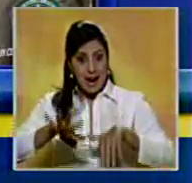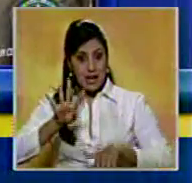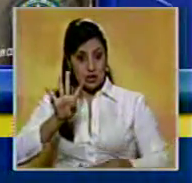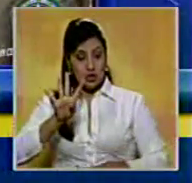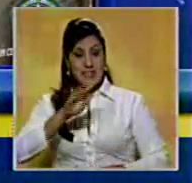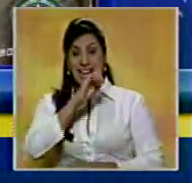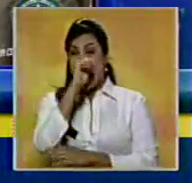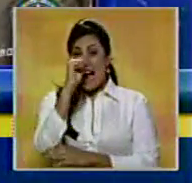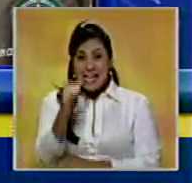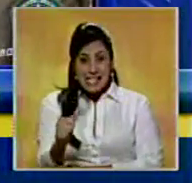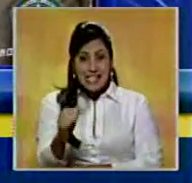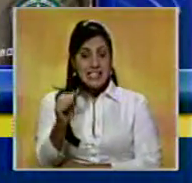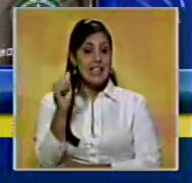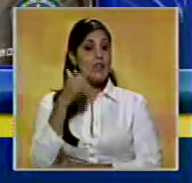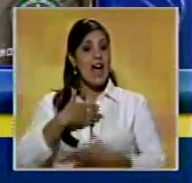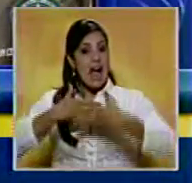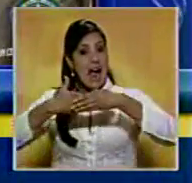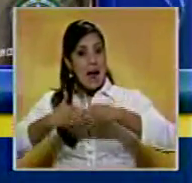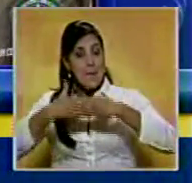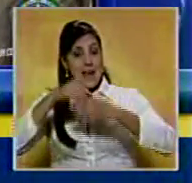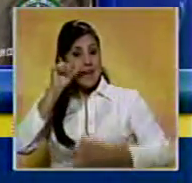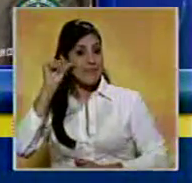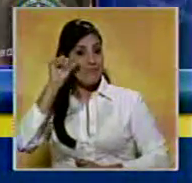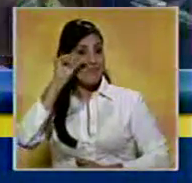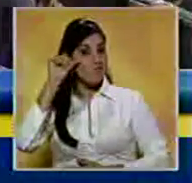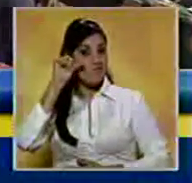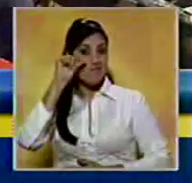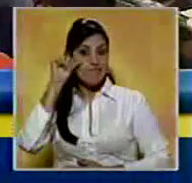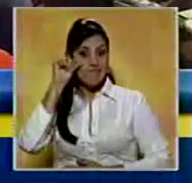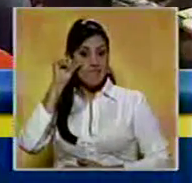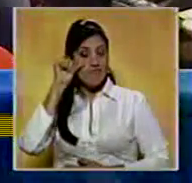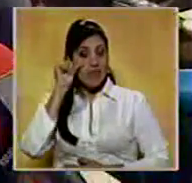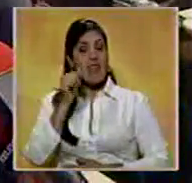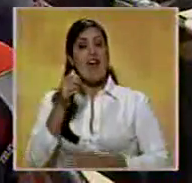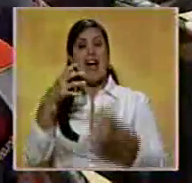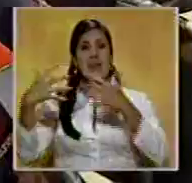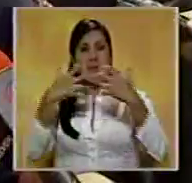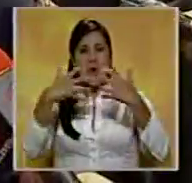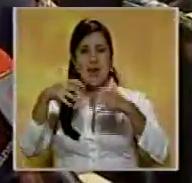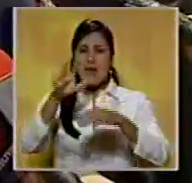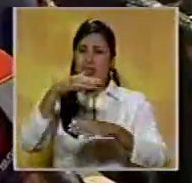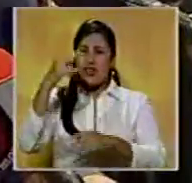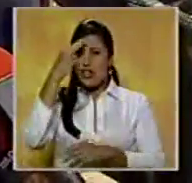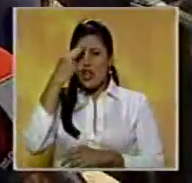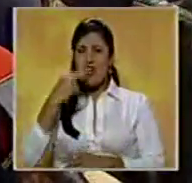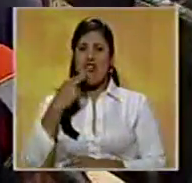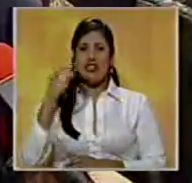por el asesinato de nuestra compañera adriana urkiola en una guarimba en los teques estado miranda